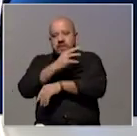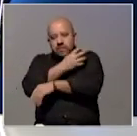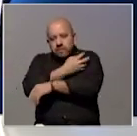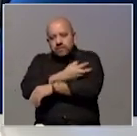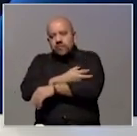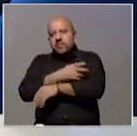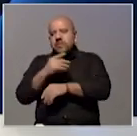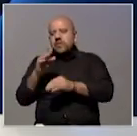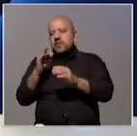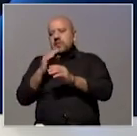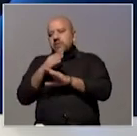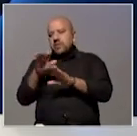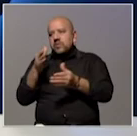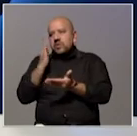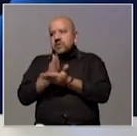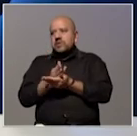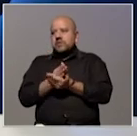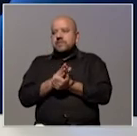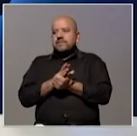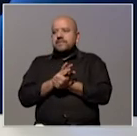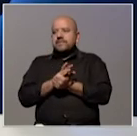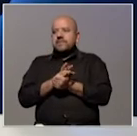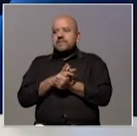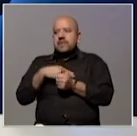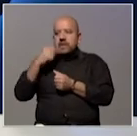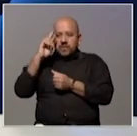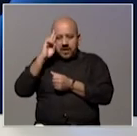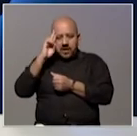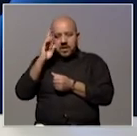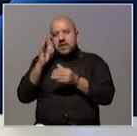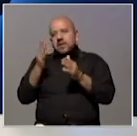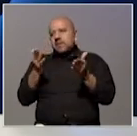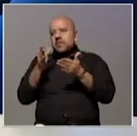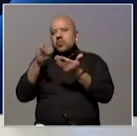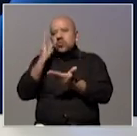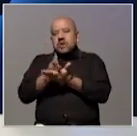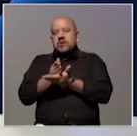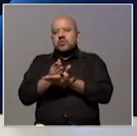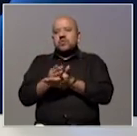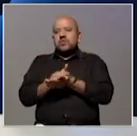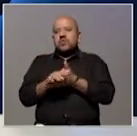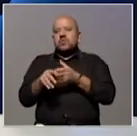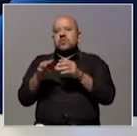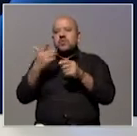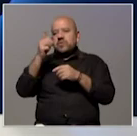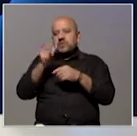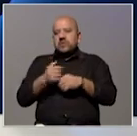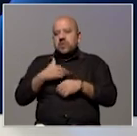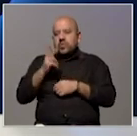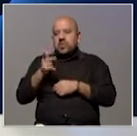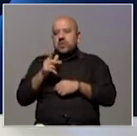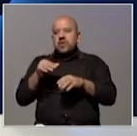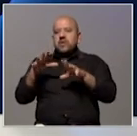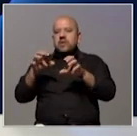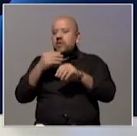ser derecho eso no comparto es respetable no comparto que sea un derecho que un ser humano